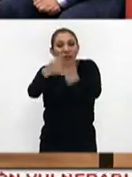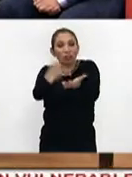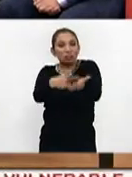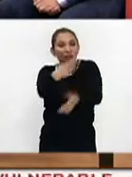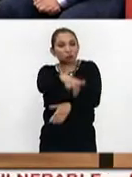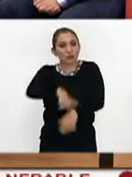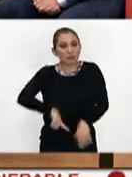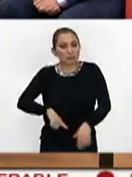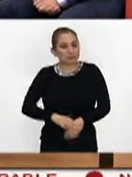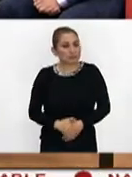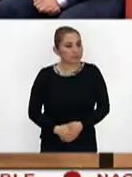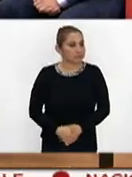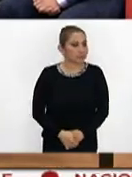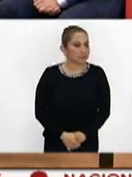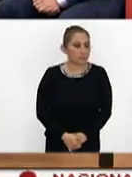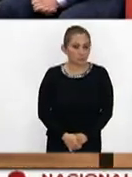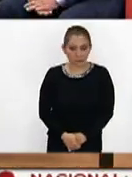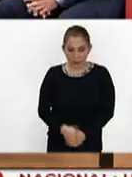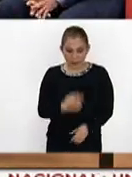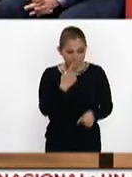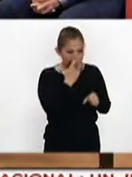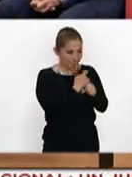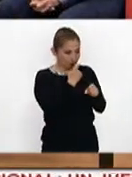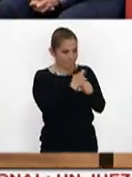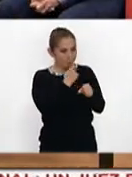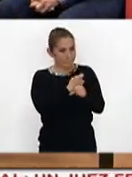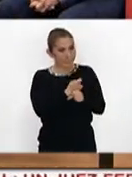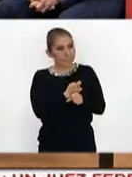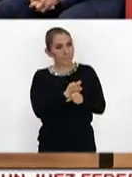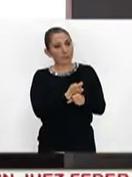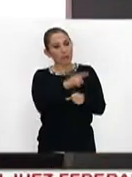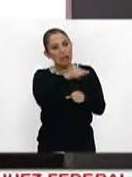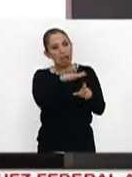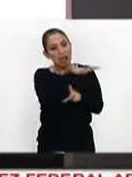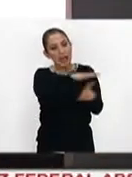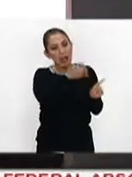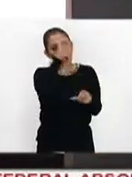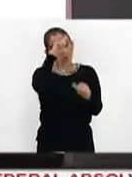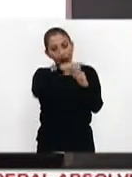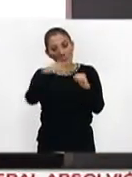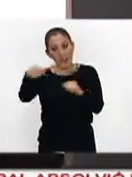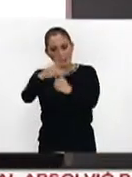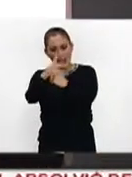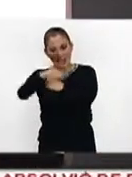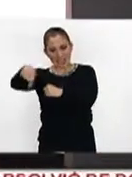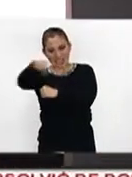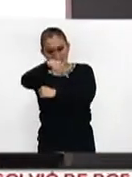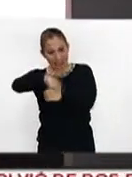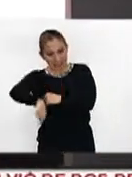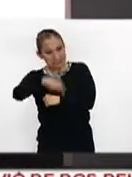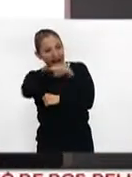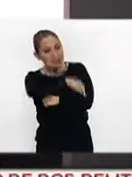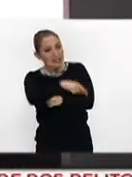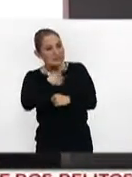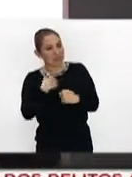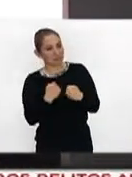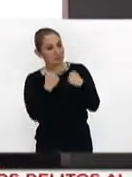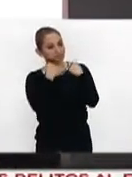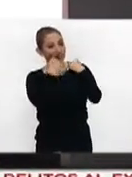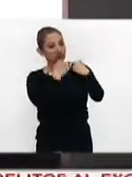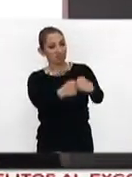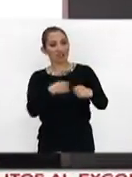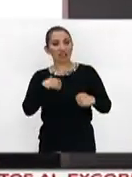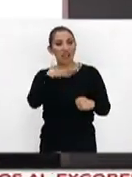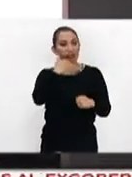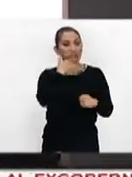internamente? En primer lugar está el ámbito europeo. Este vacío de poder que existía en